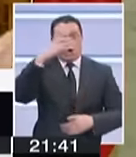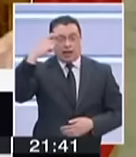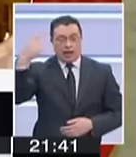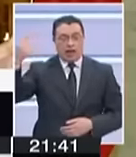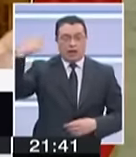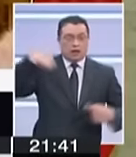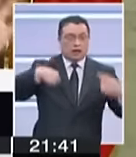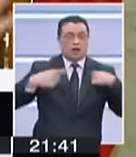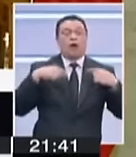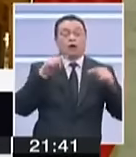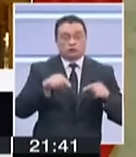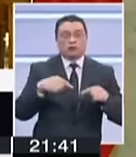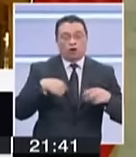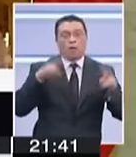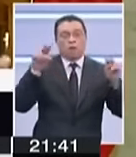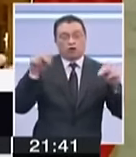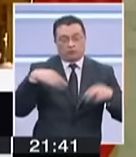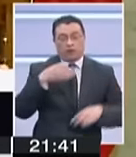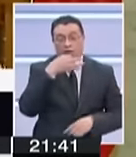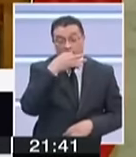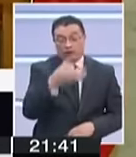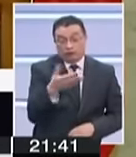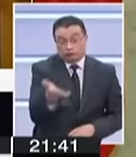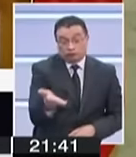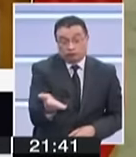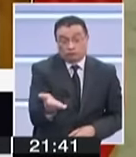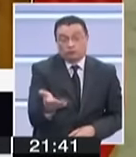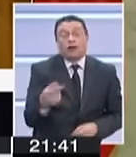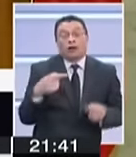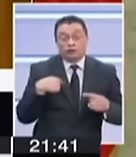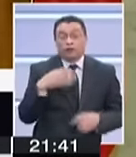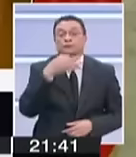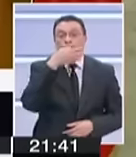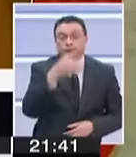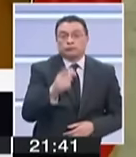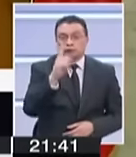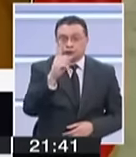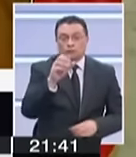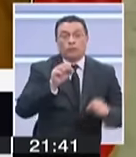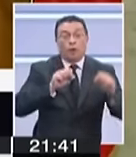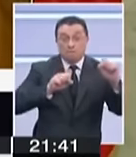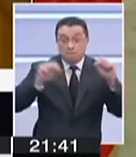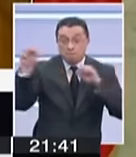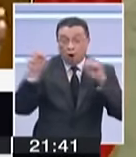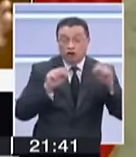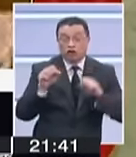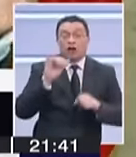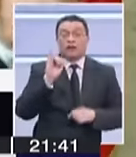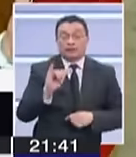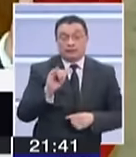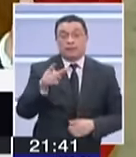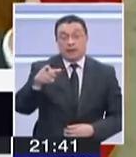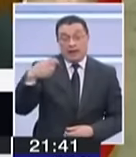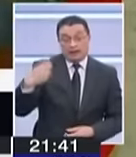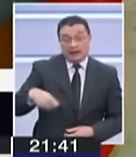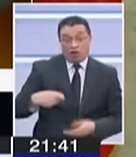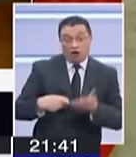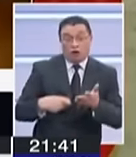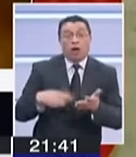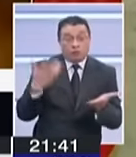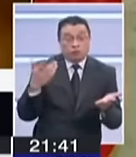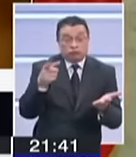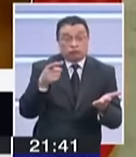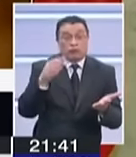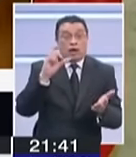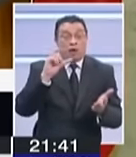esa es una de las razones que a mí me llevó a decir lo que usted recuerda. Yo dije, ¿no es cierto?, cuando un político, y el senador Alejandro Guillier es un político, es un